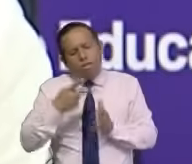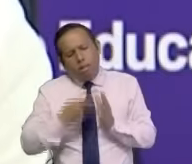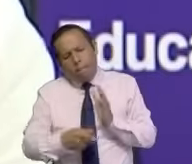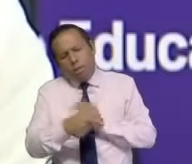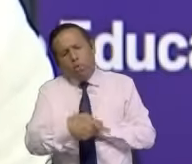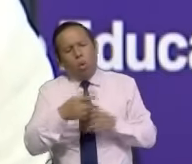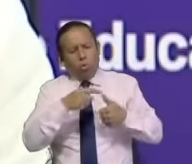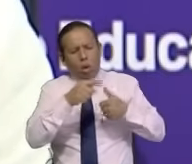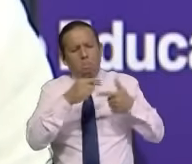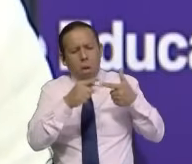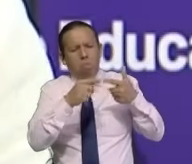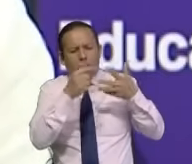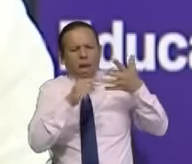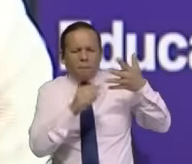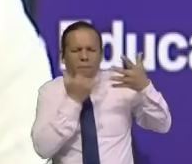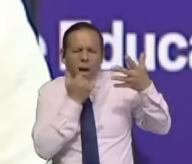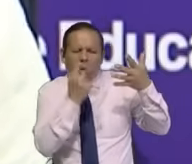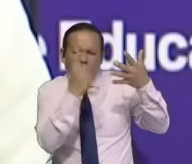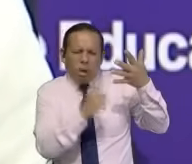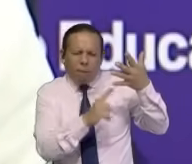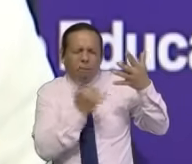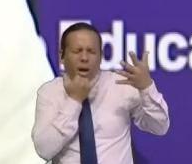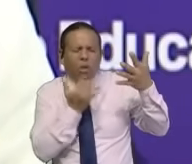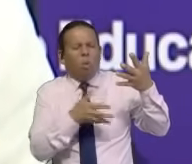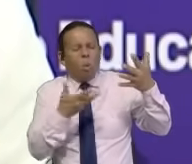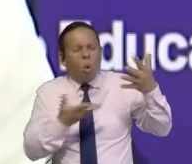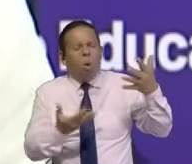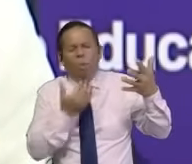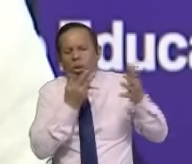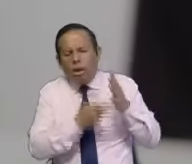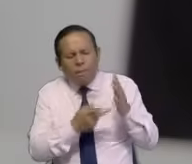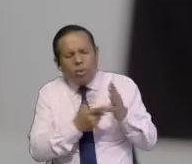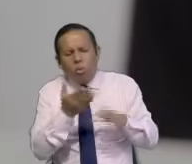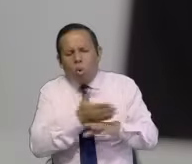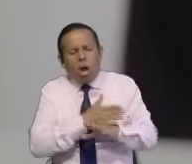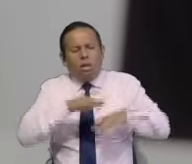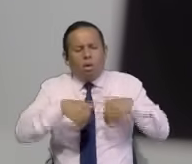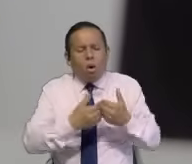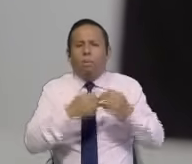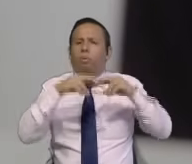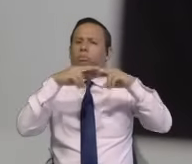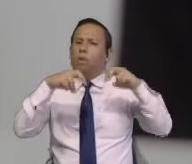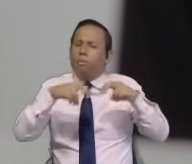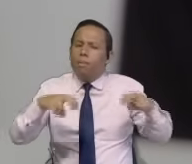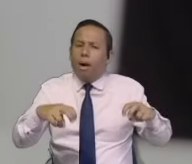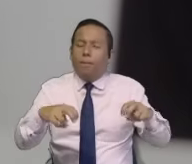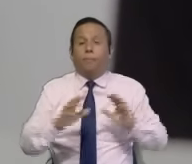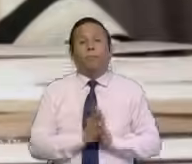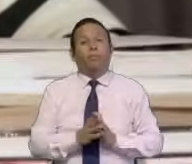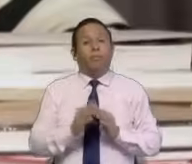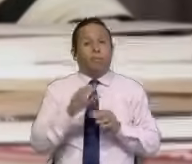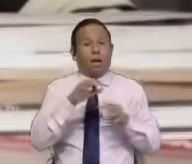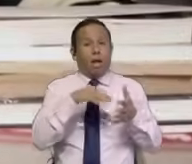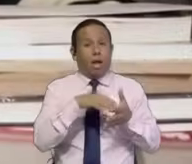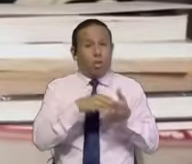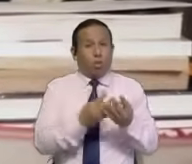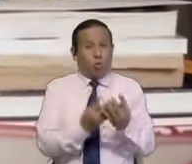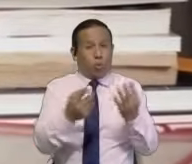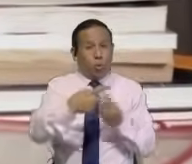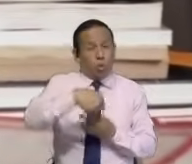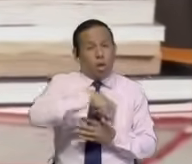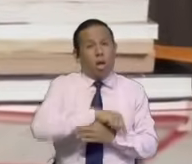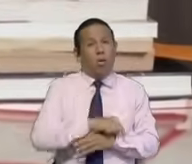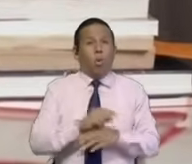niño, niña o adolescente, de por qué factor no pudo adquirir estas habilidades. Los alumnos de octavo en adelante sí podrán perder el año